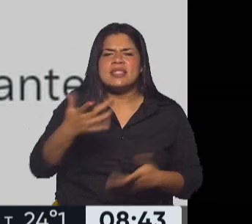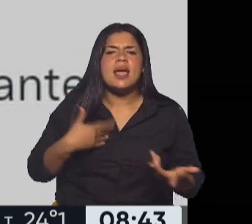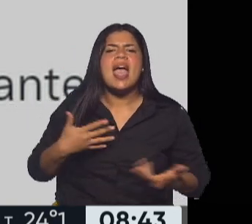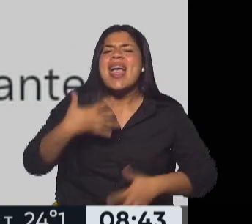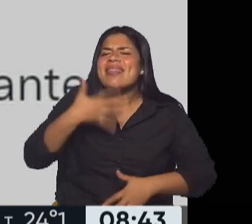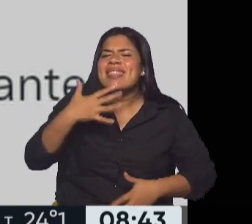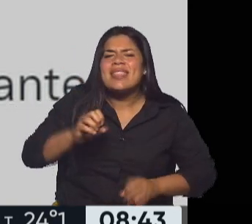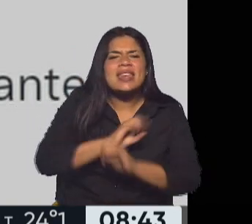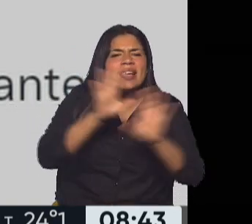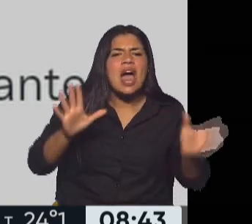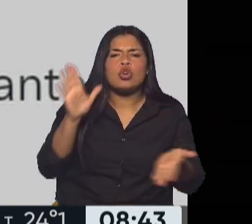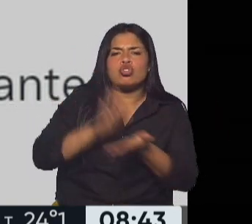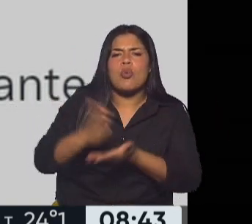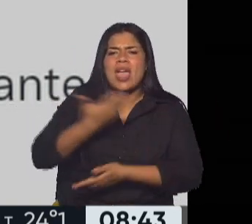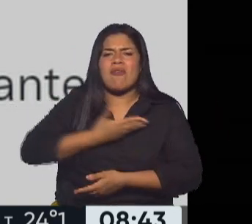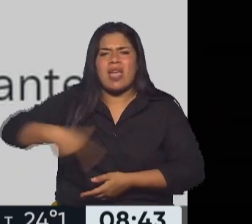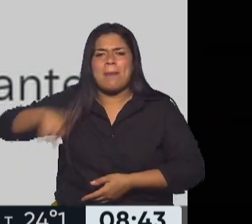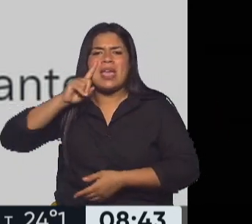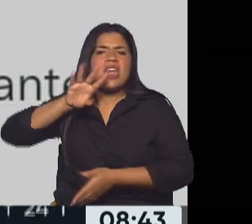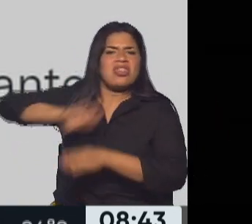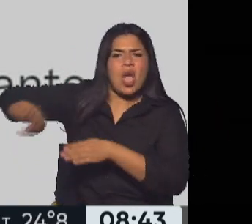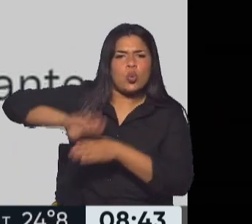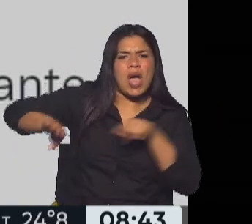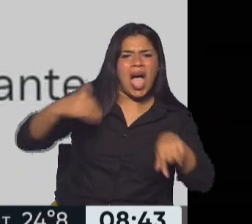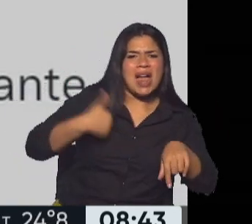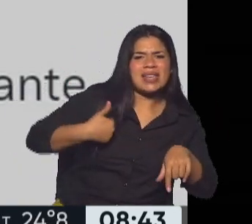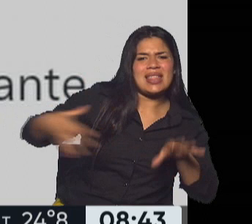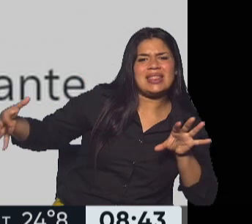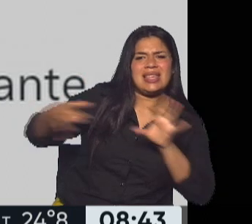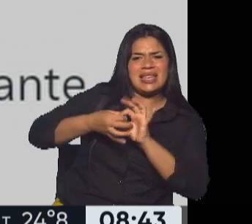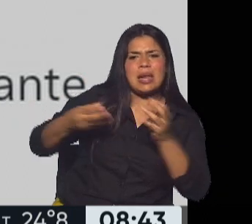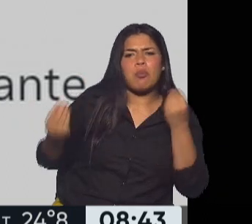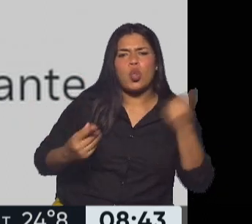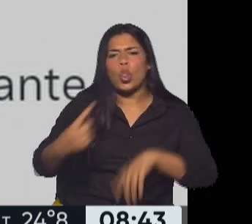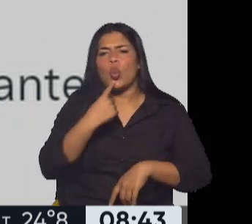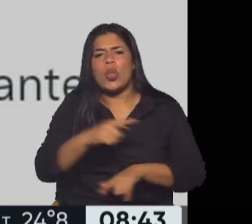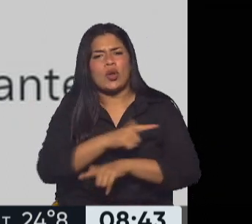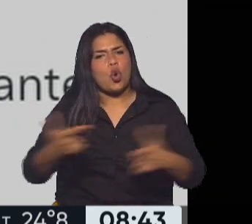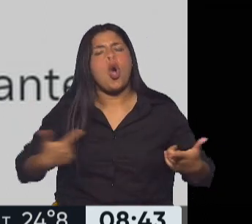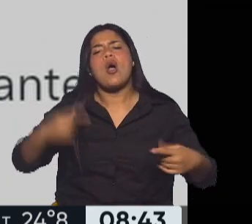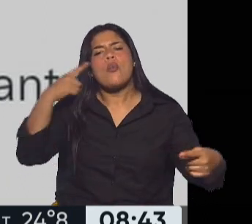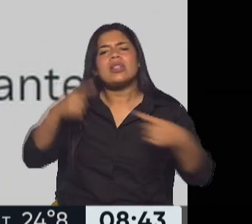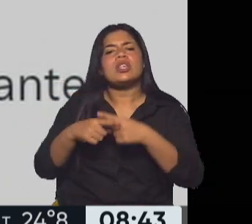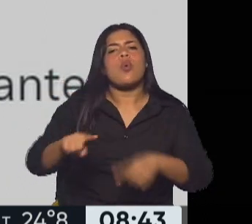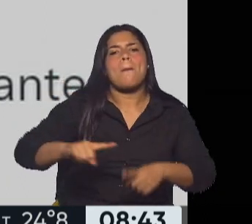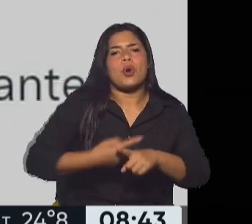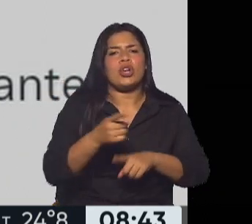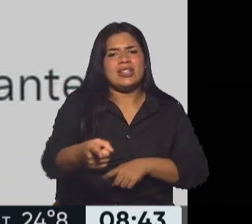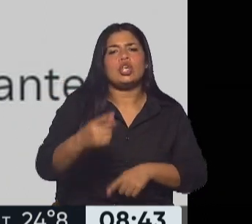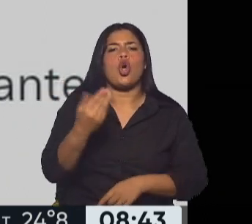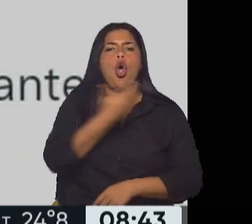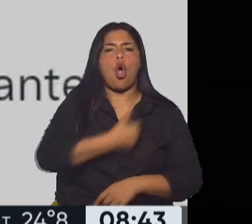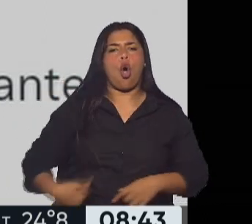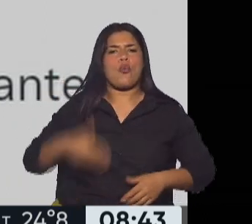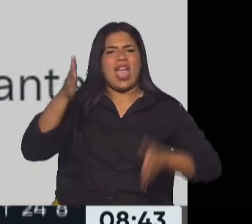deuda otorgada por el Fondo Monetario a la Argentina, con el indudable propósito político de sostener un gobierno que solo